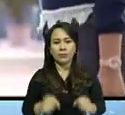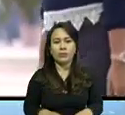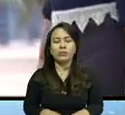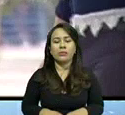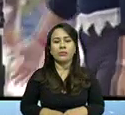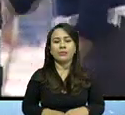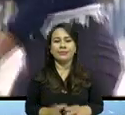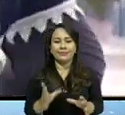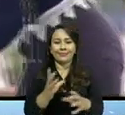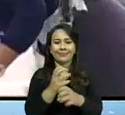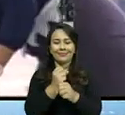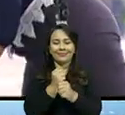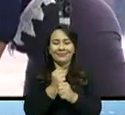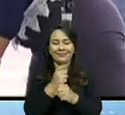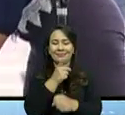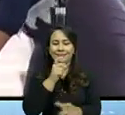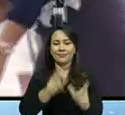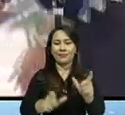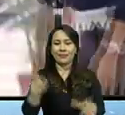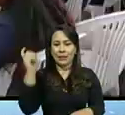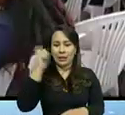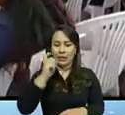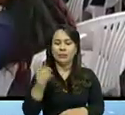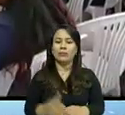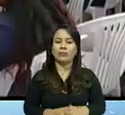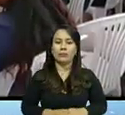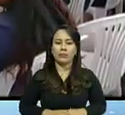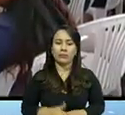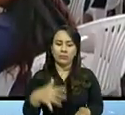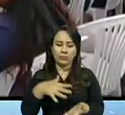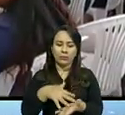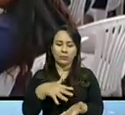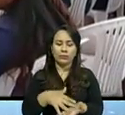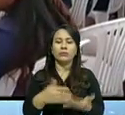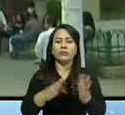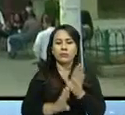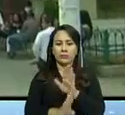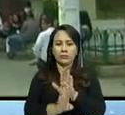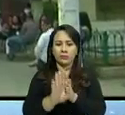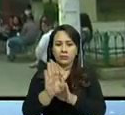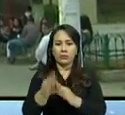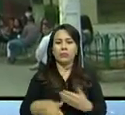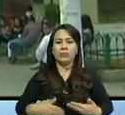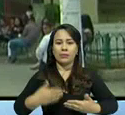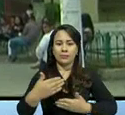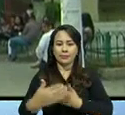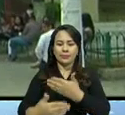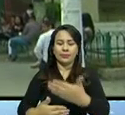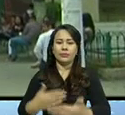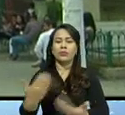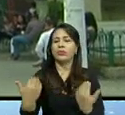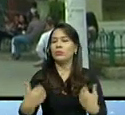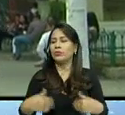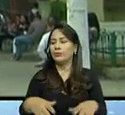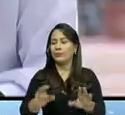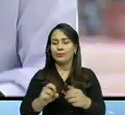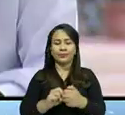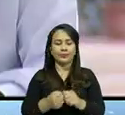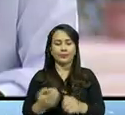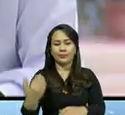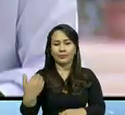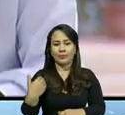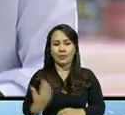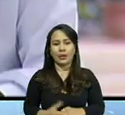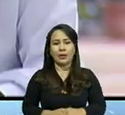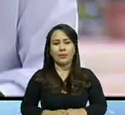obtener los logros que tanto requiere. Y obviamente, como tú dices, estudiando, pues vamos a salir adelante en cualquier situación que nosotros nos